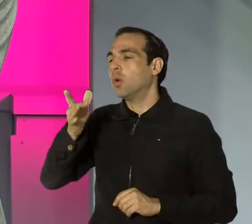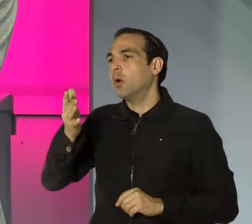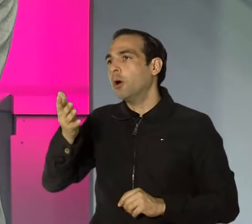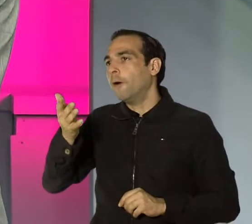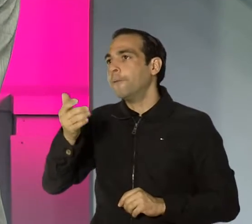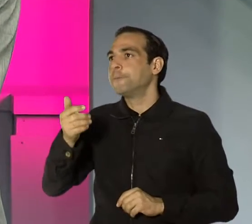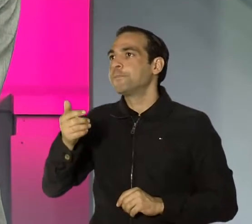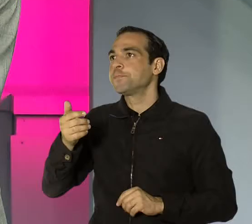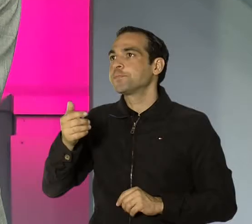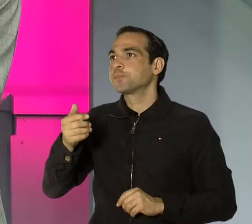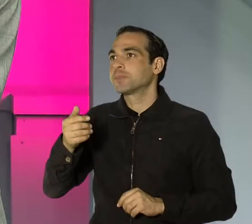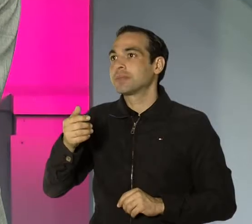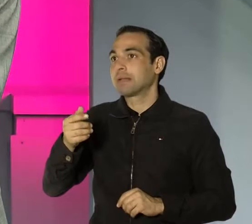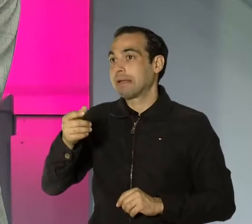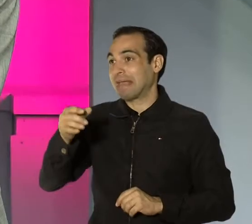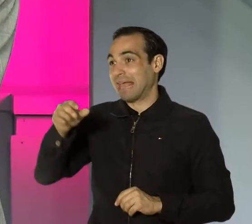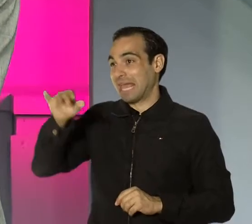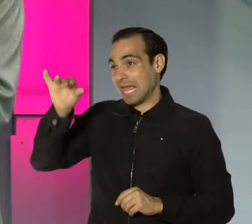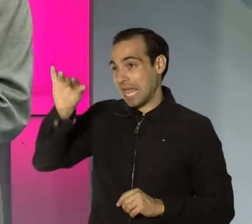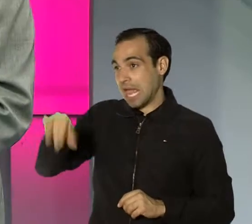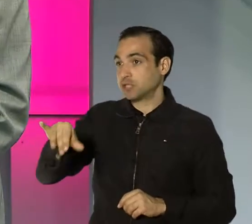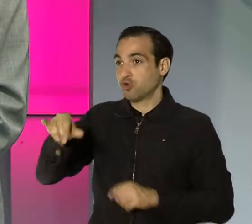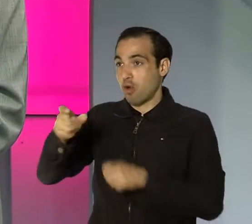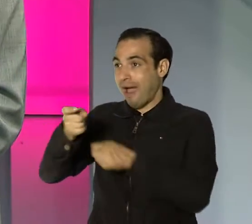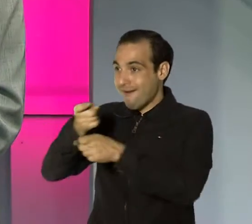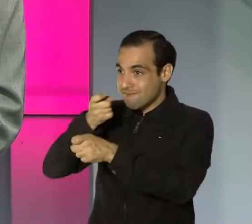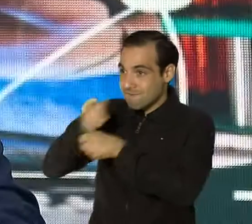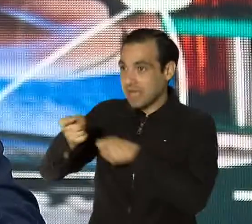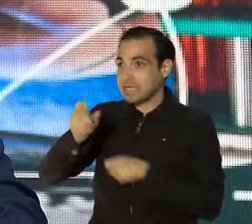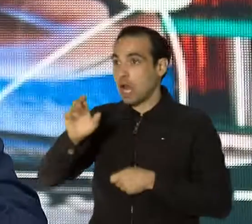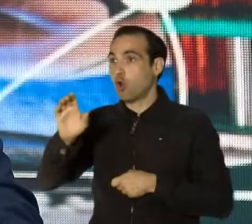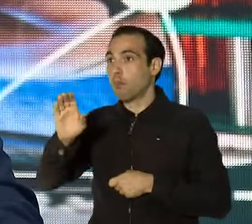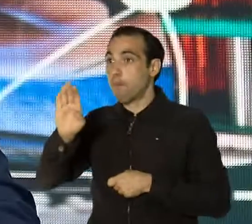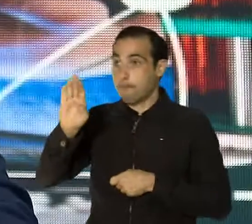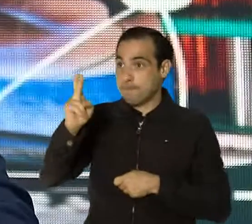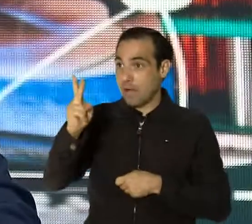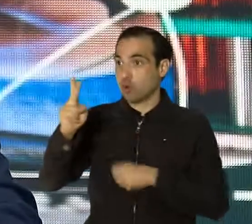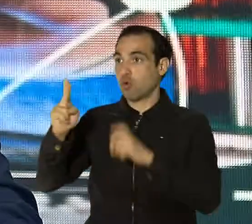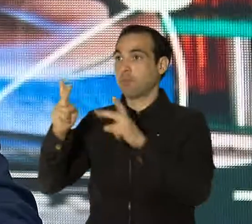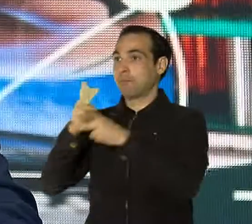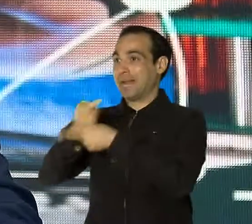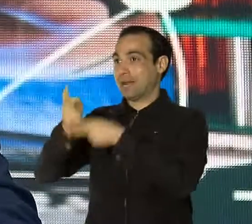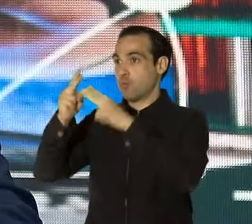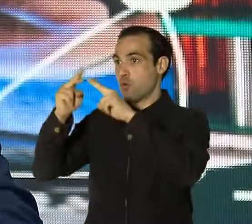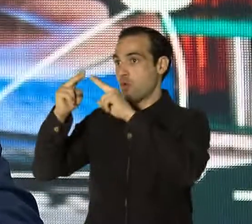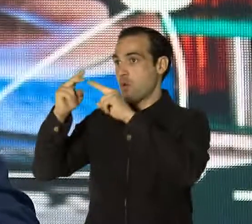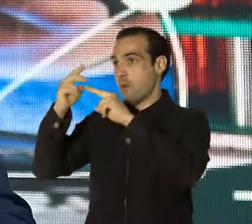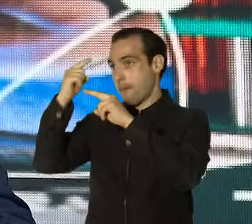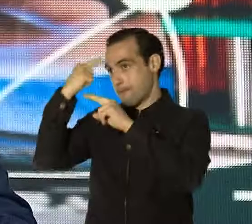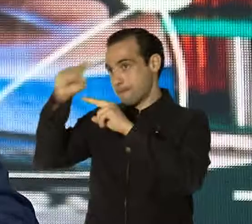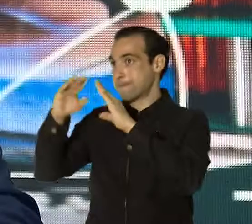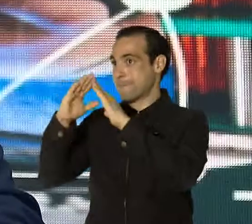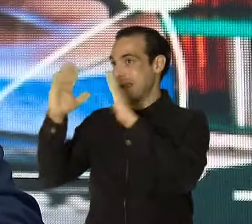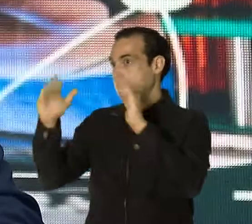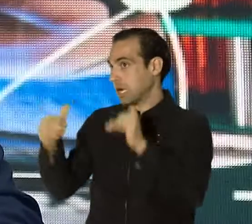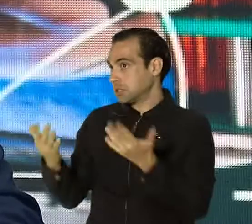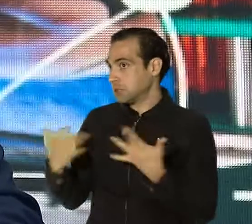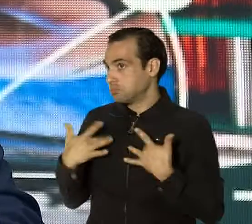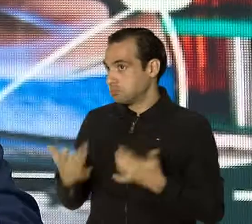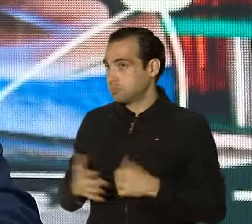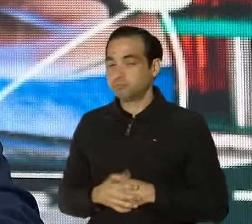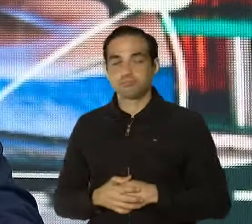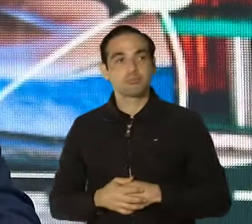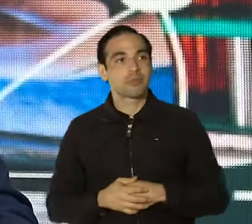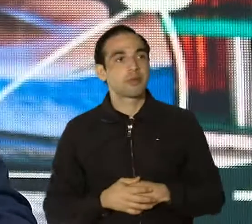¿Cómo le perjudica eso, obviamente, a la banca hipotecaria? Bueno, en las calificaciones de cualquier cliente que está haciendo un préstamo